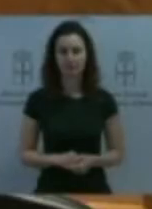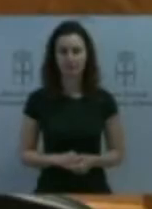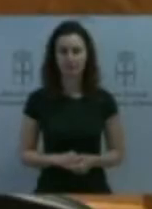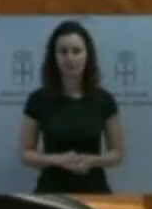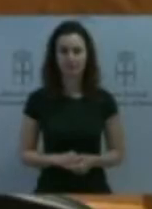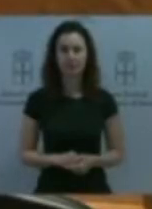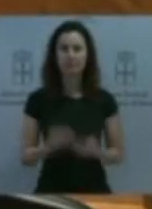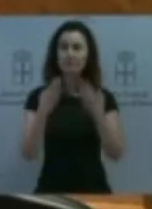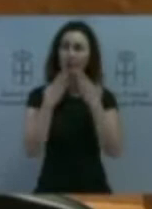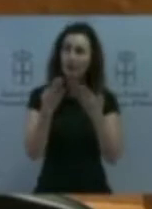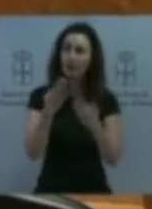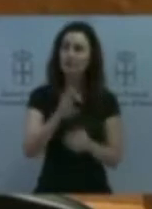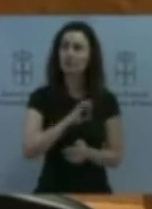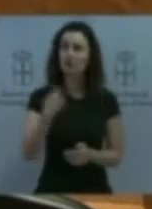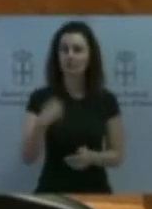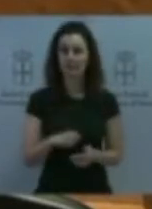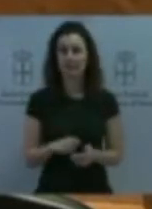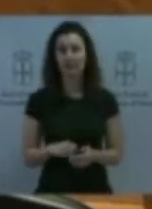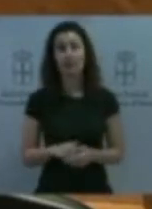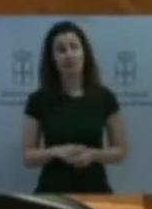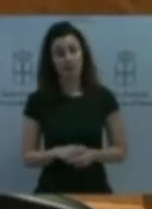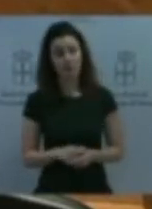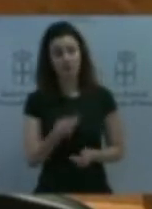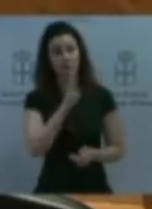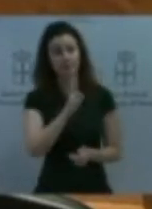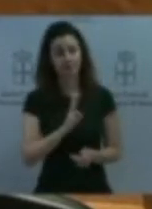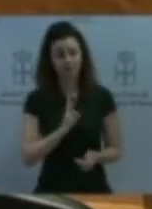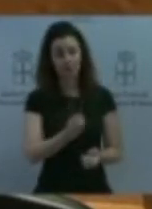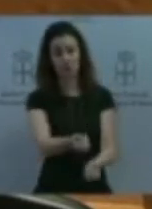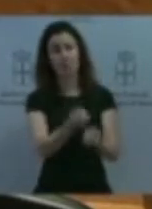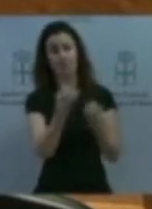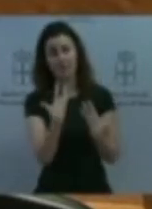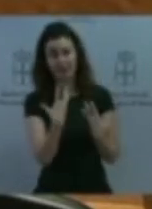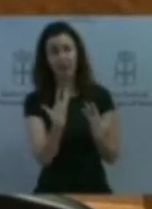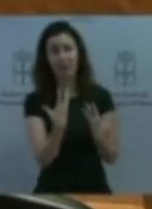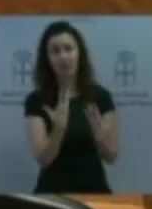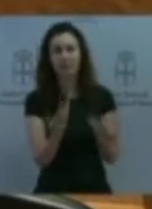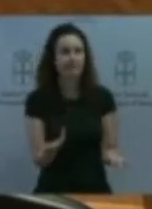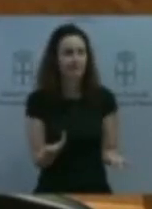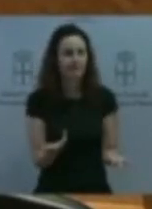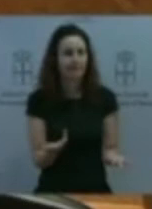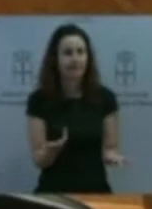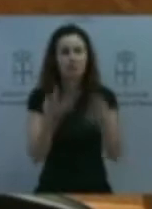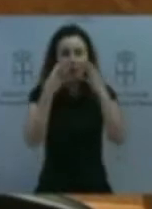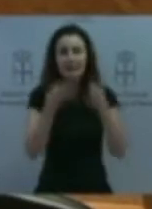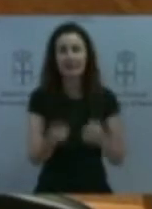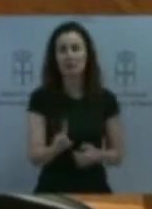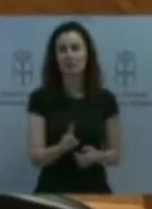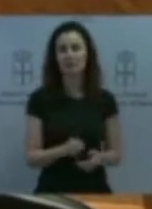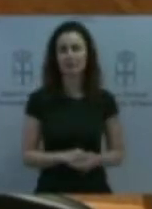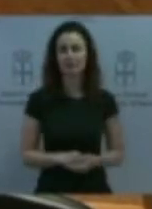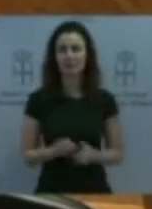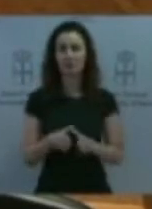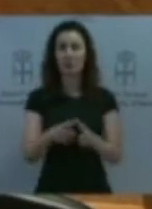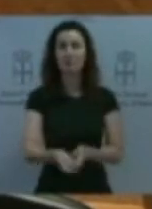señor consejero, usted me acaba de manifestar un desideratum, pero lo que me acaba de decir no es cierto. ¿Sabe por qué los pescadores tienen que ir al OCLE? Porque no tienen suficiente